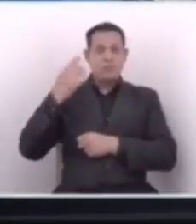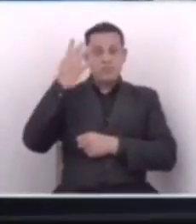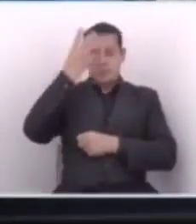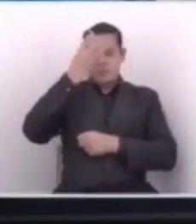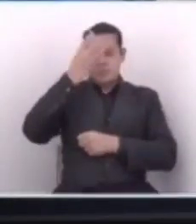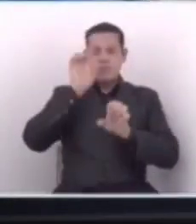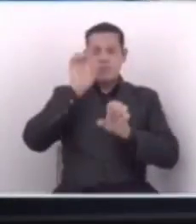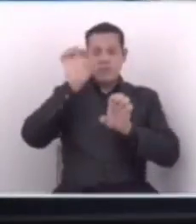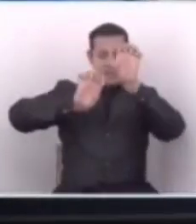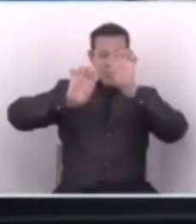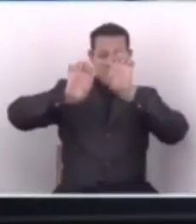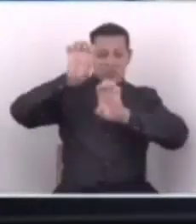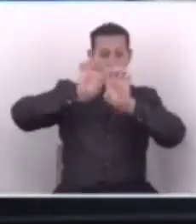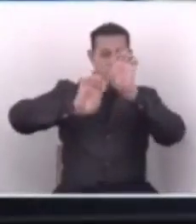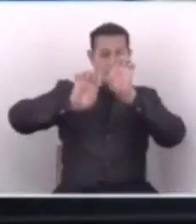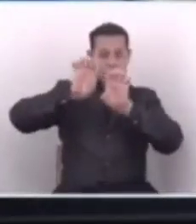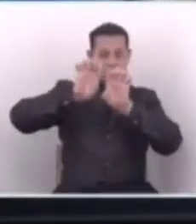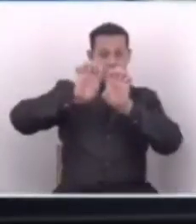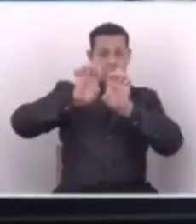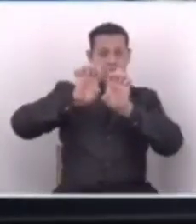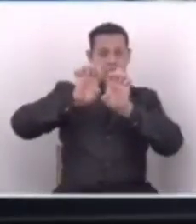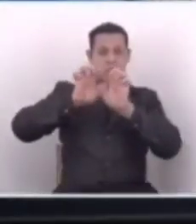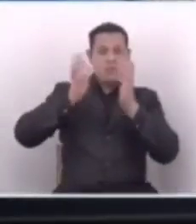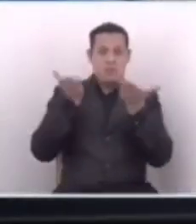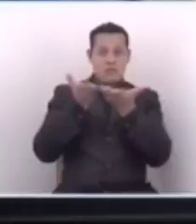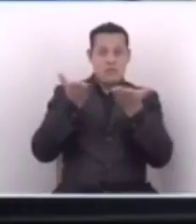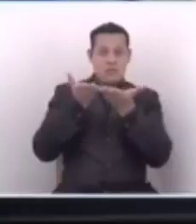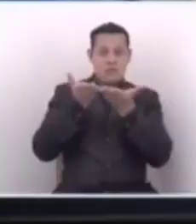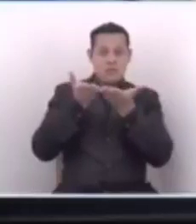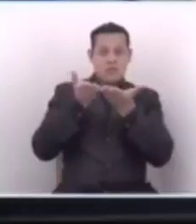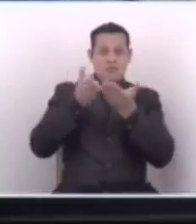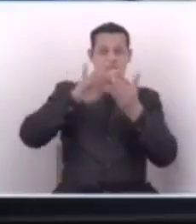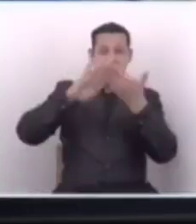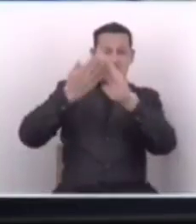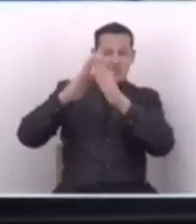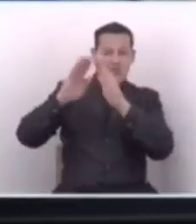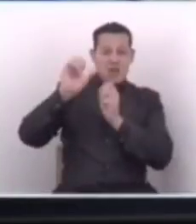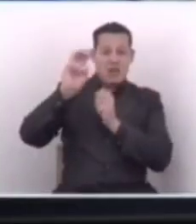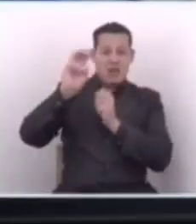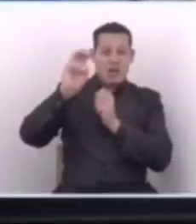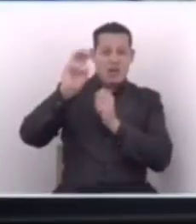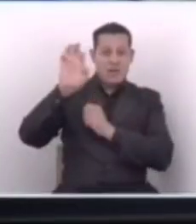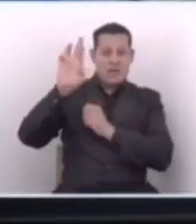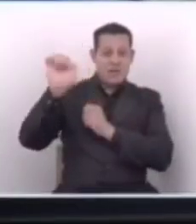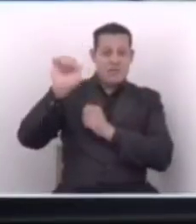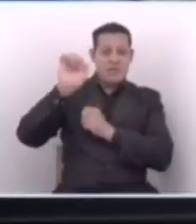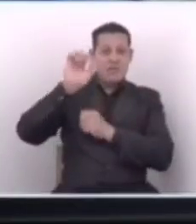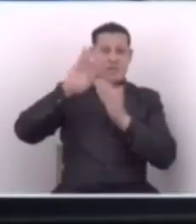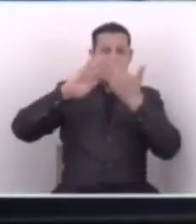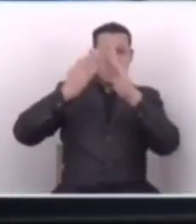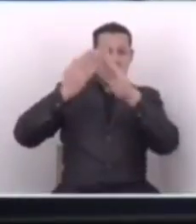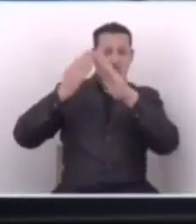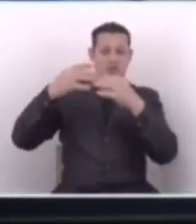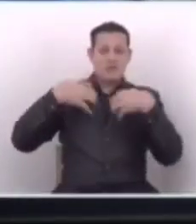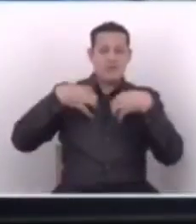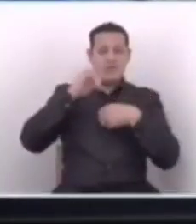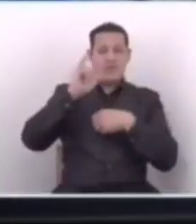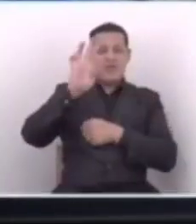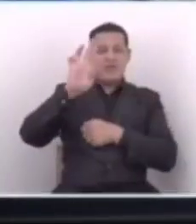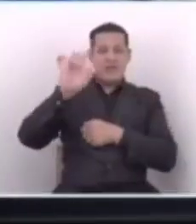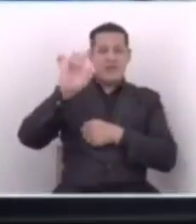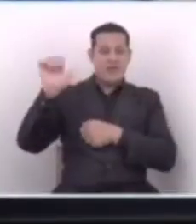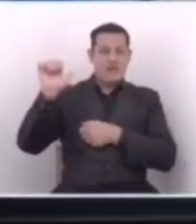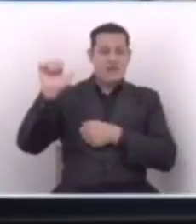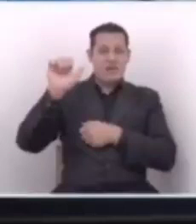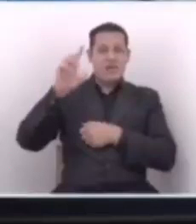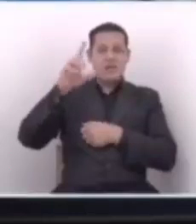Qué lindo es evaluar lo que pasa en La Campanera, lo que pasa en Liberia, lo que